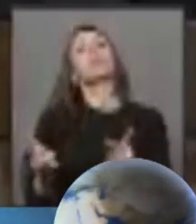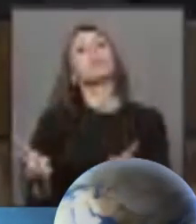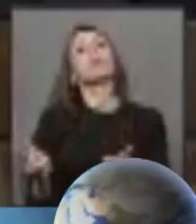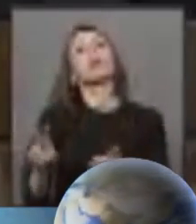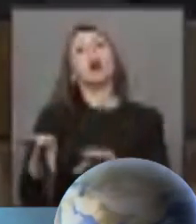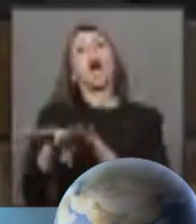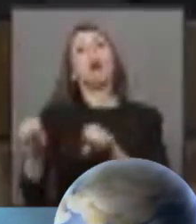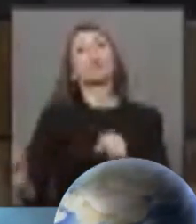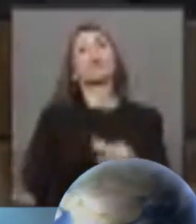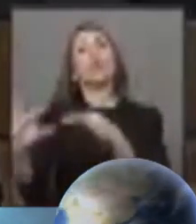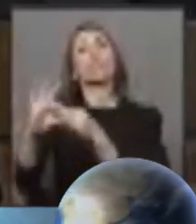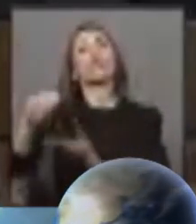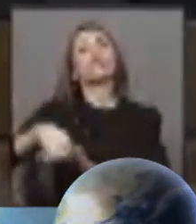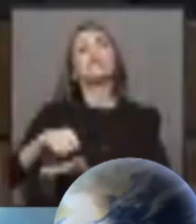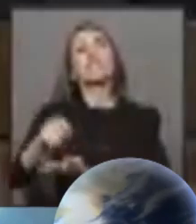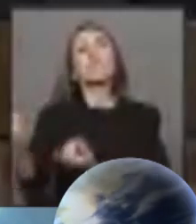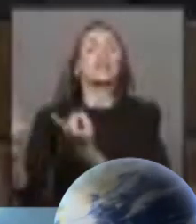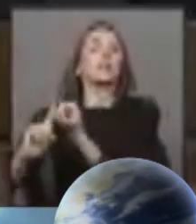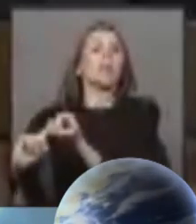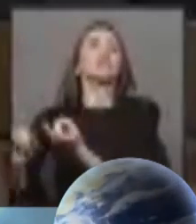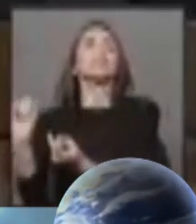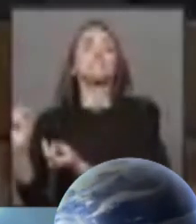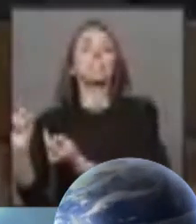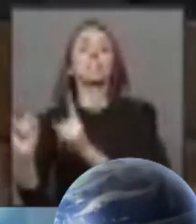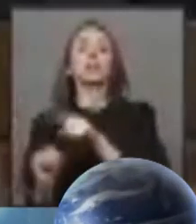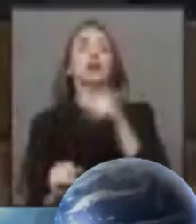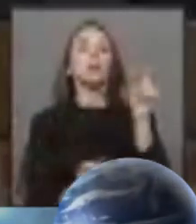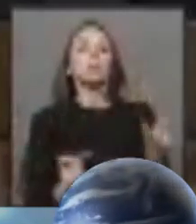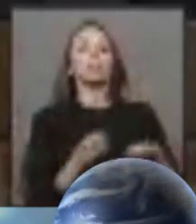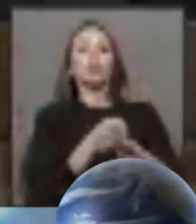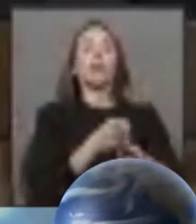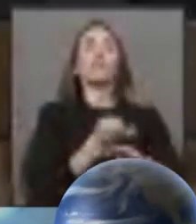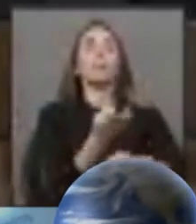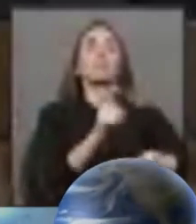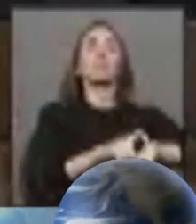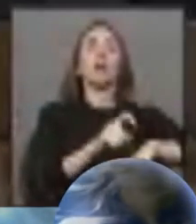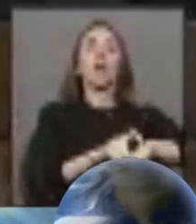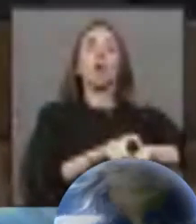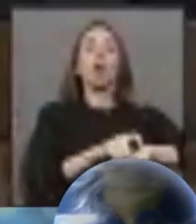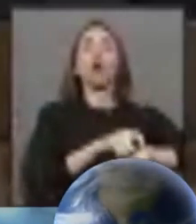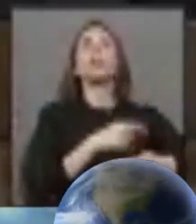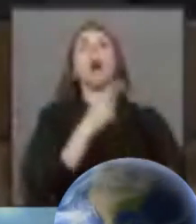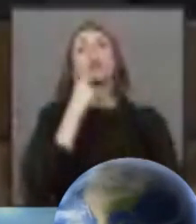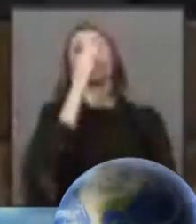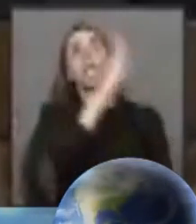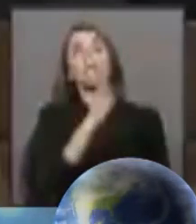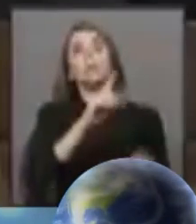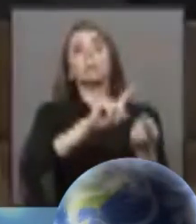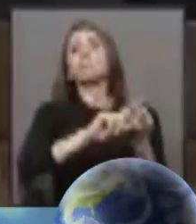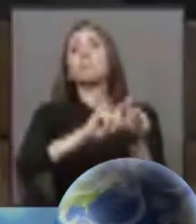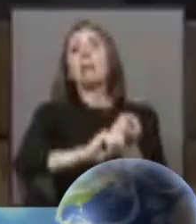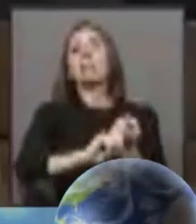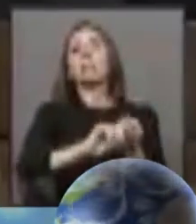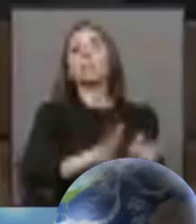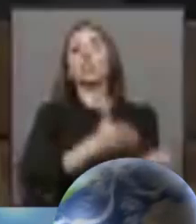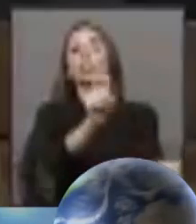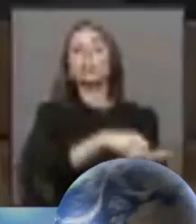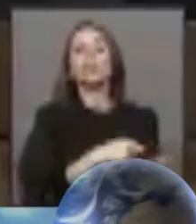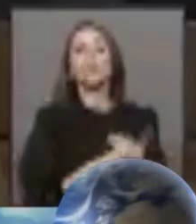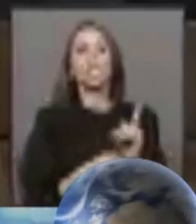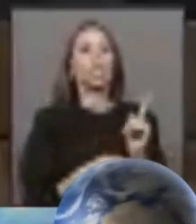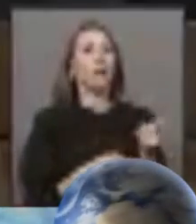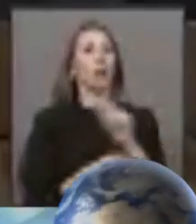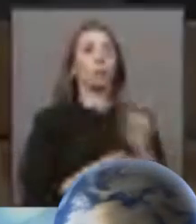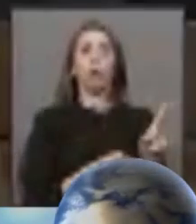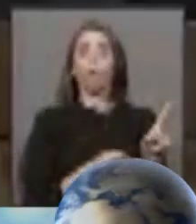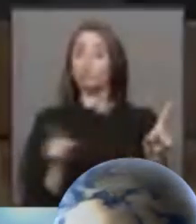de unión civil y no van a poder las personas ir a pedir hora y realizar un matrimonio por el civil como así lo quieren? La parlamentaria de la